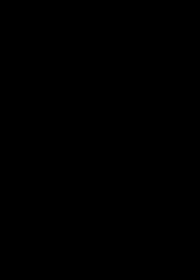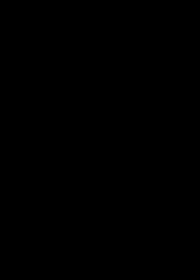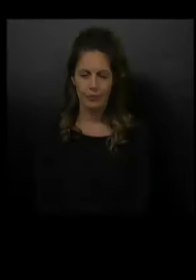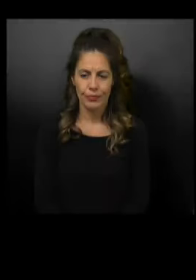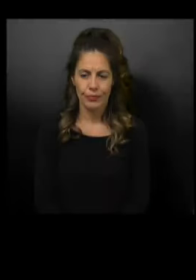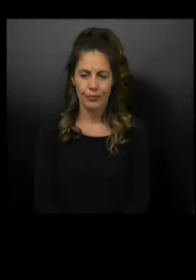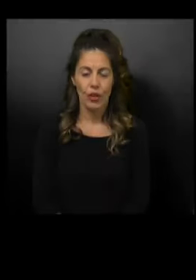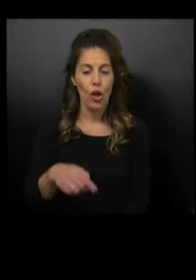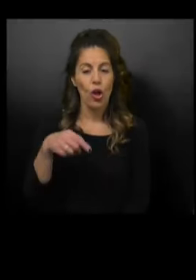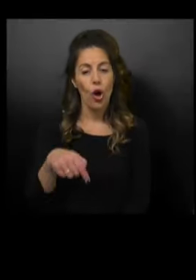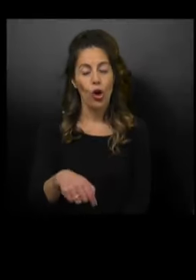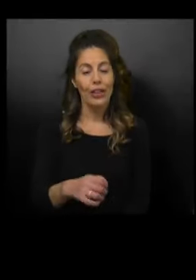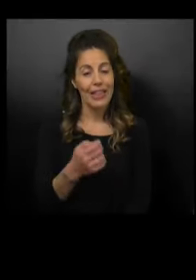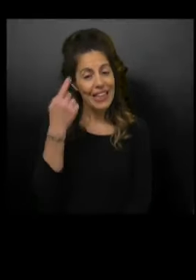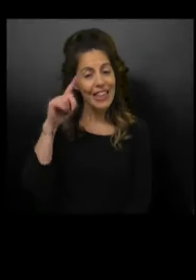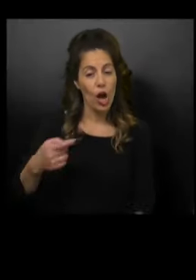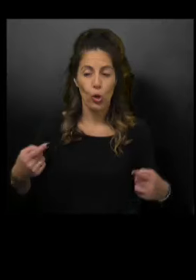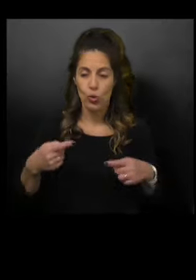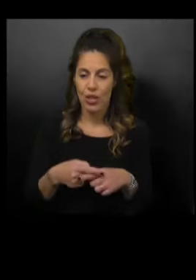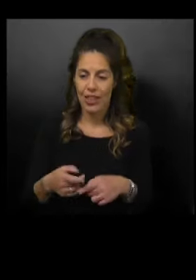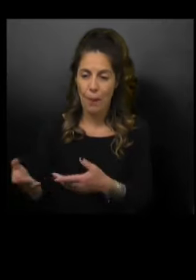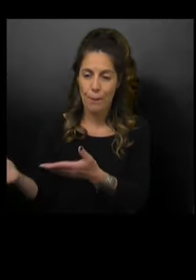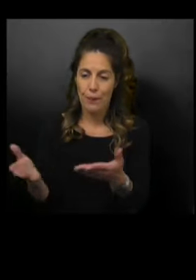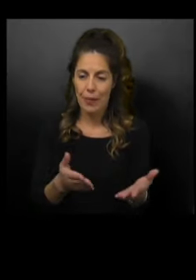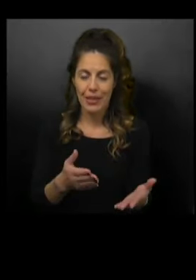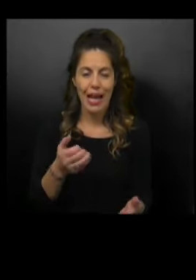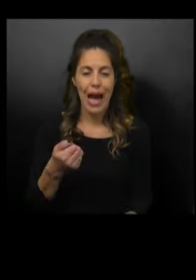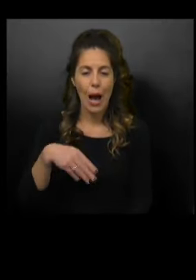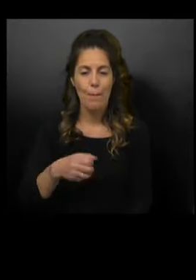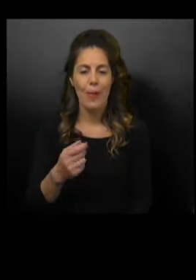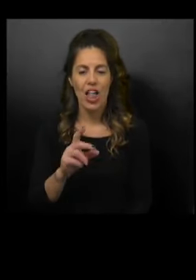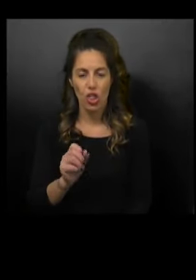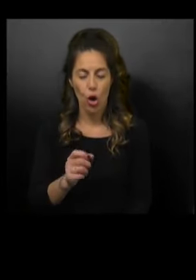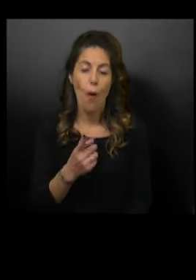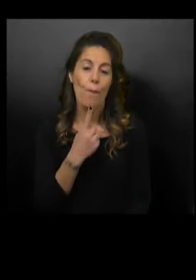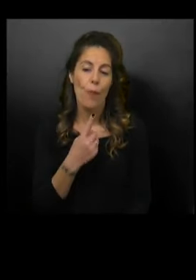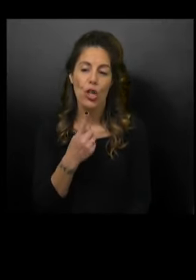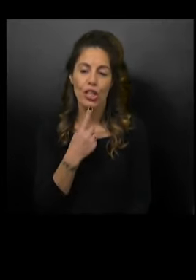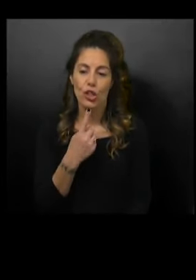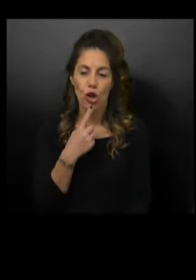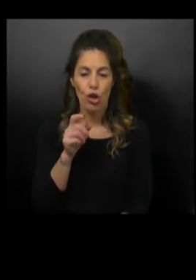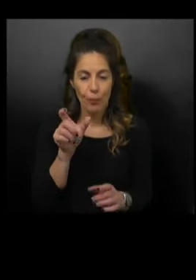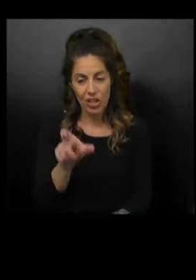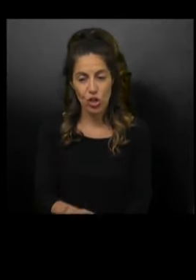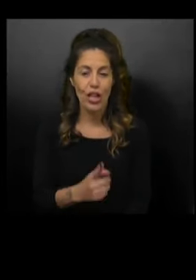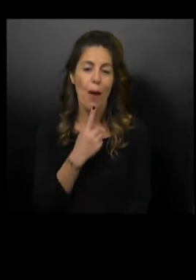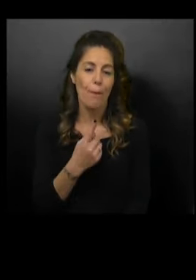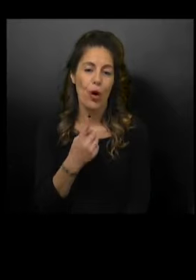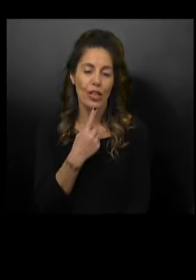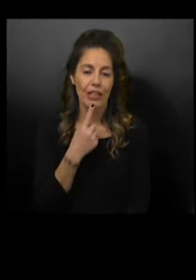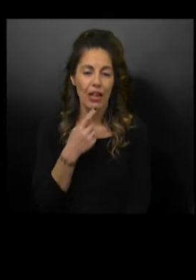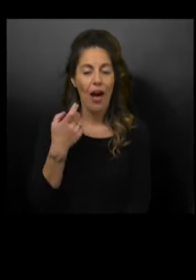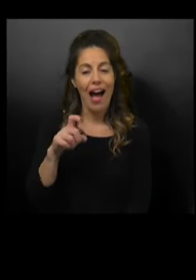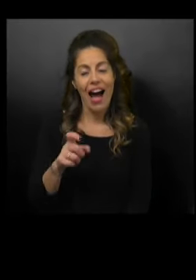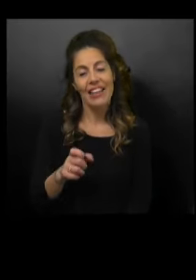hoy en ideas cruzadas le damos la bienvenida a Fernando amado politólogo y político alguien que creció